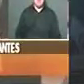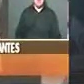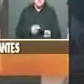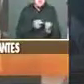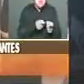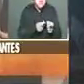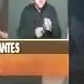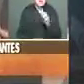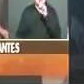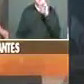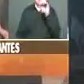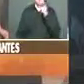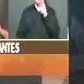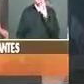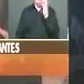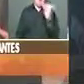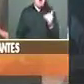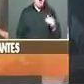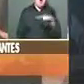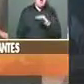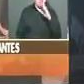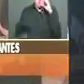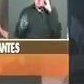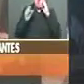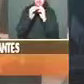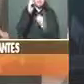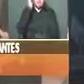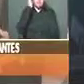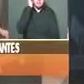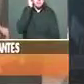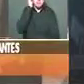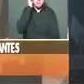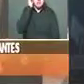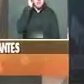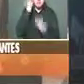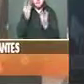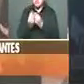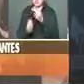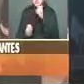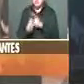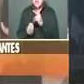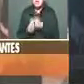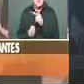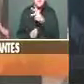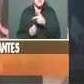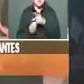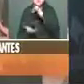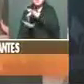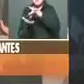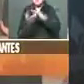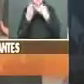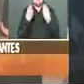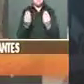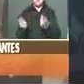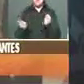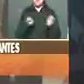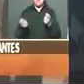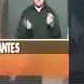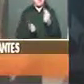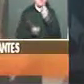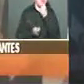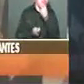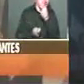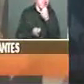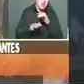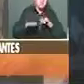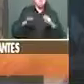habló de la Simón Bolívar. Ahora operan como una coordinadora terrorista, donde las BACRIN también participan. ¿Para qué? Para controlar